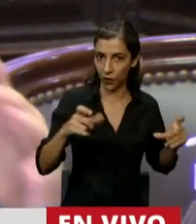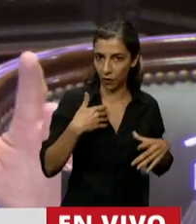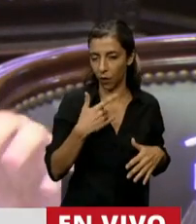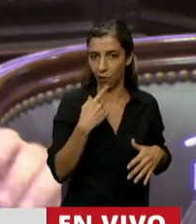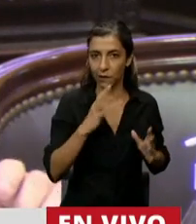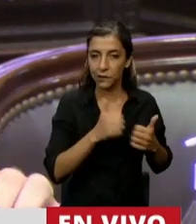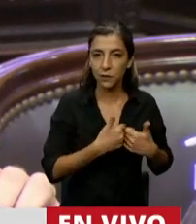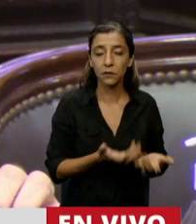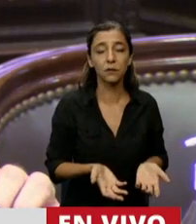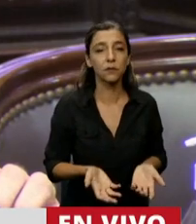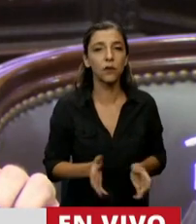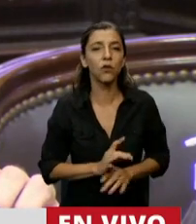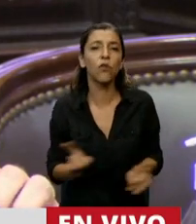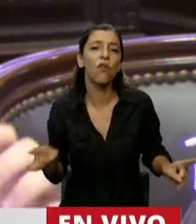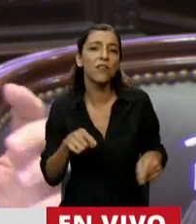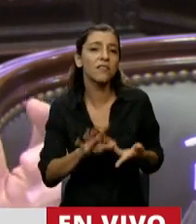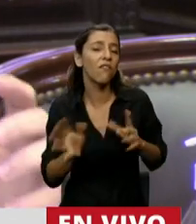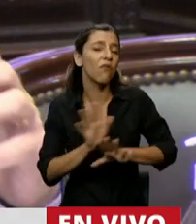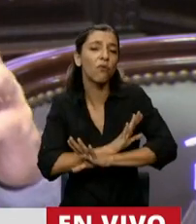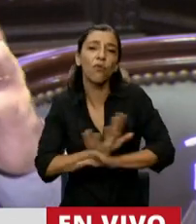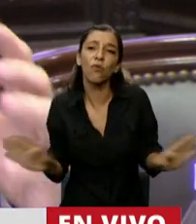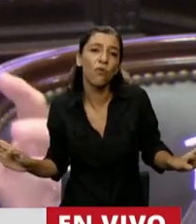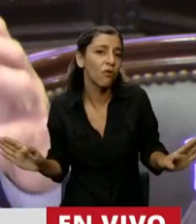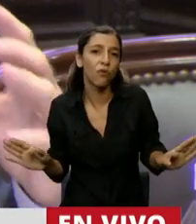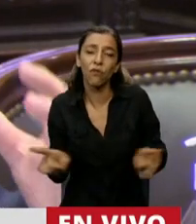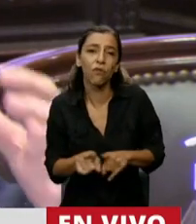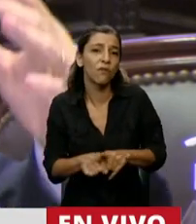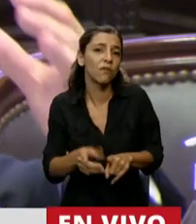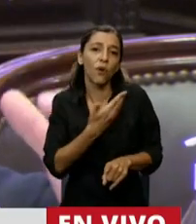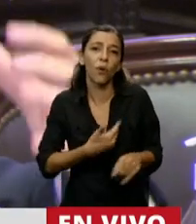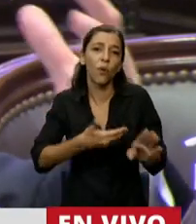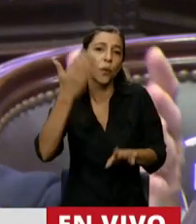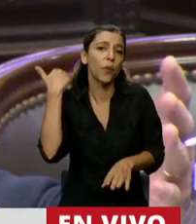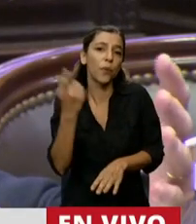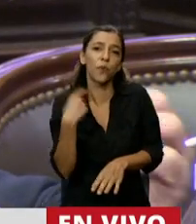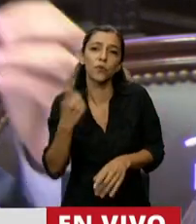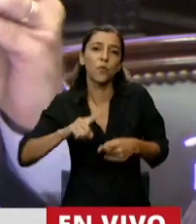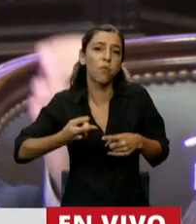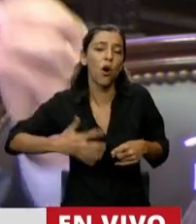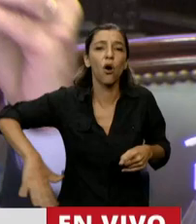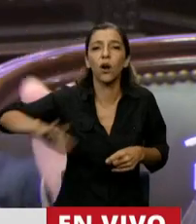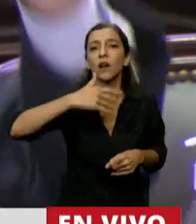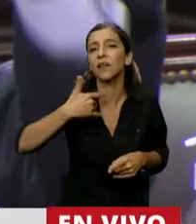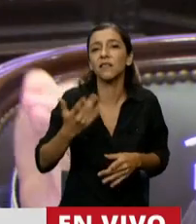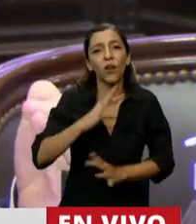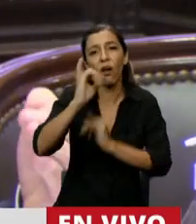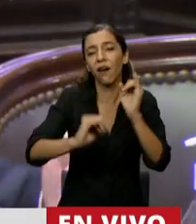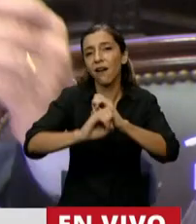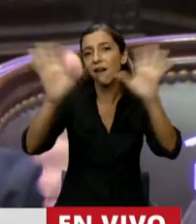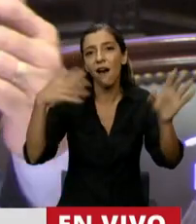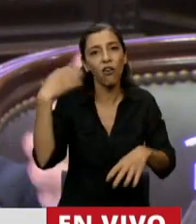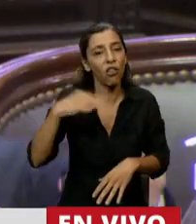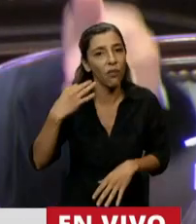gobierno pasaba lo mismo. Es decir, necesitamos desde la política dar un mensaje, debatir los temas